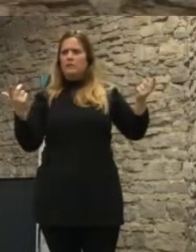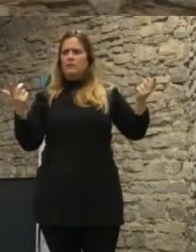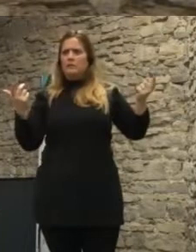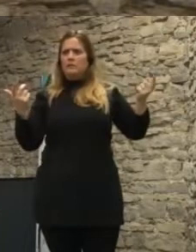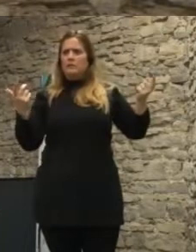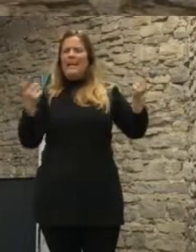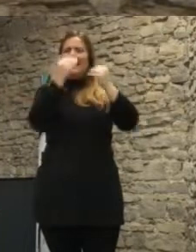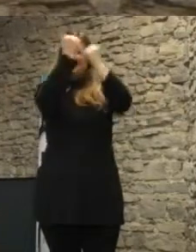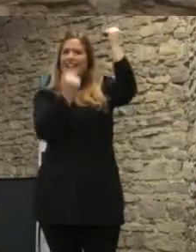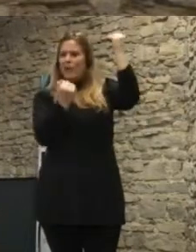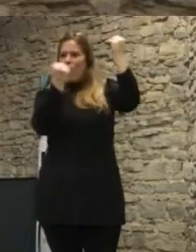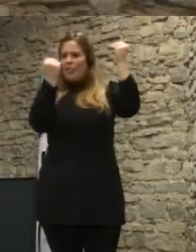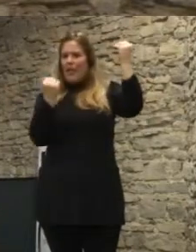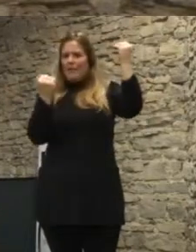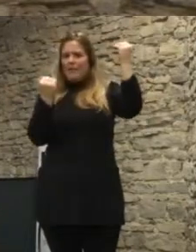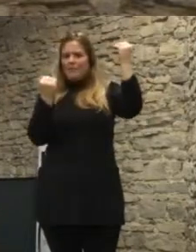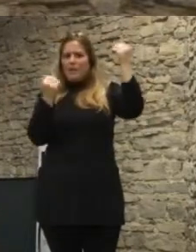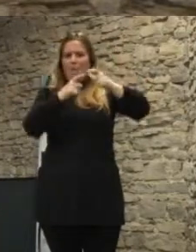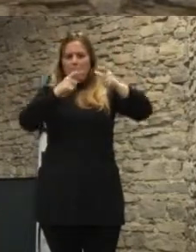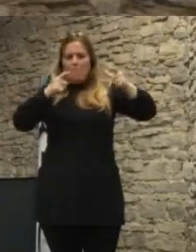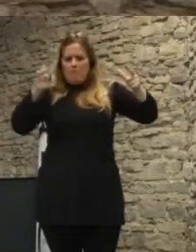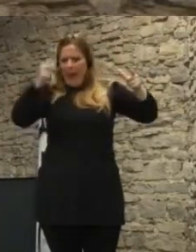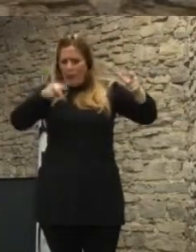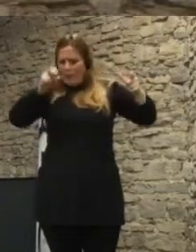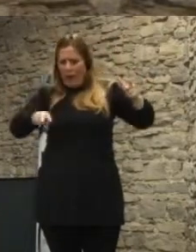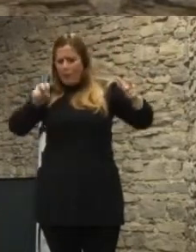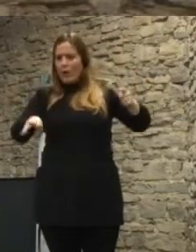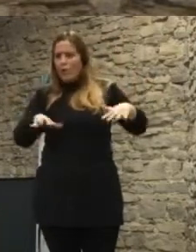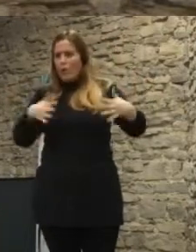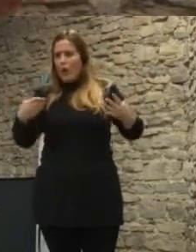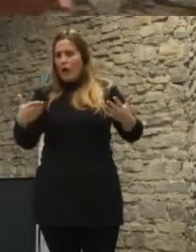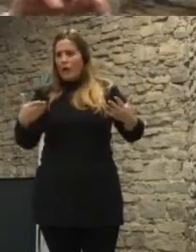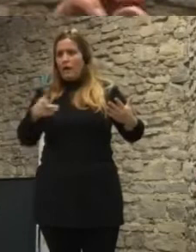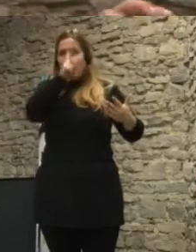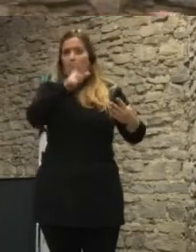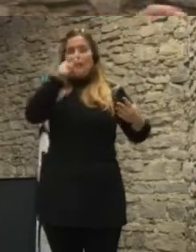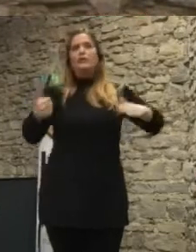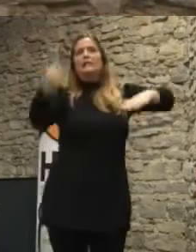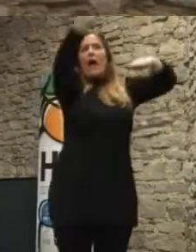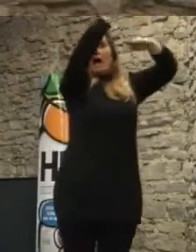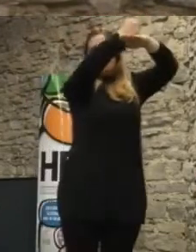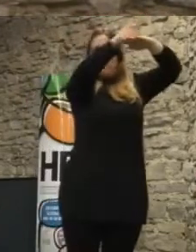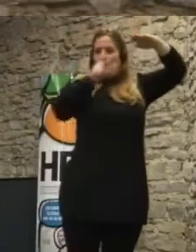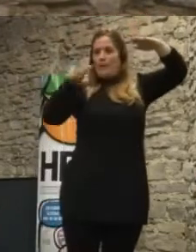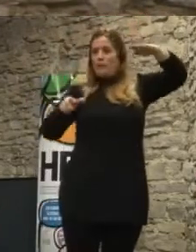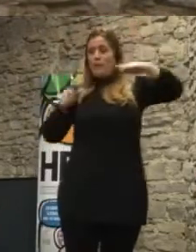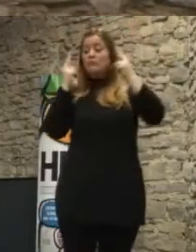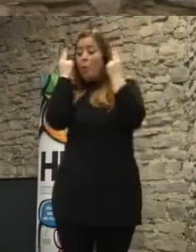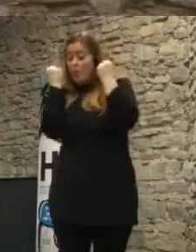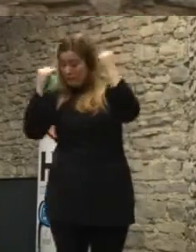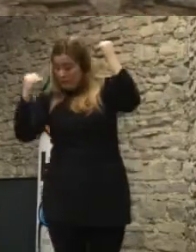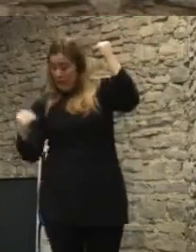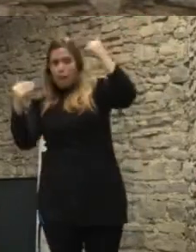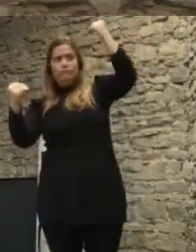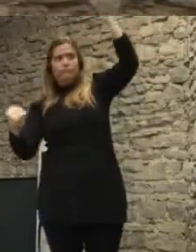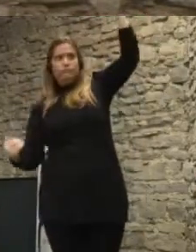más crecen son entre los que están cada vez más arriba y más distanciados de los que están más abajo, y parece que esas dos